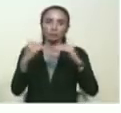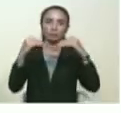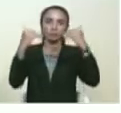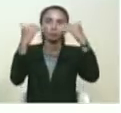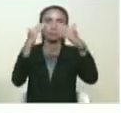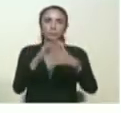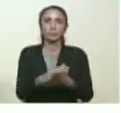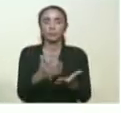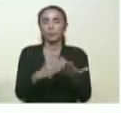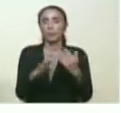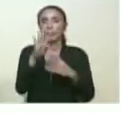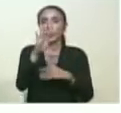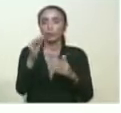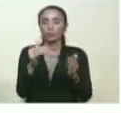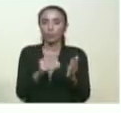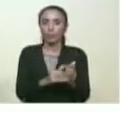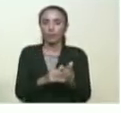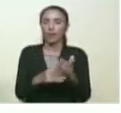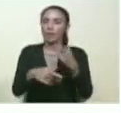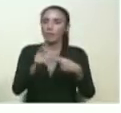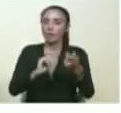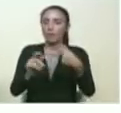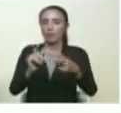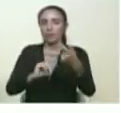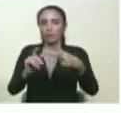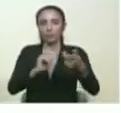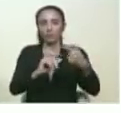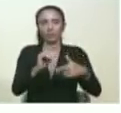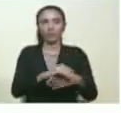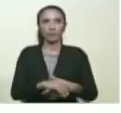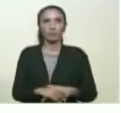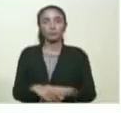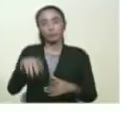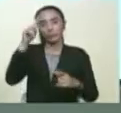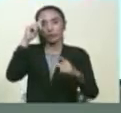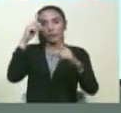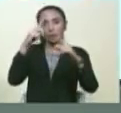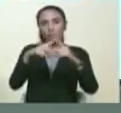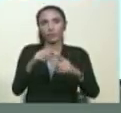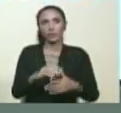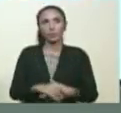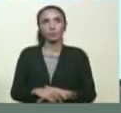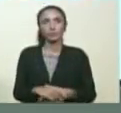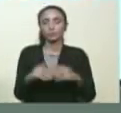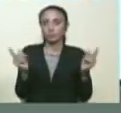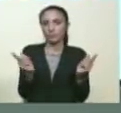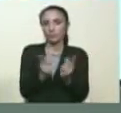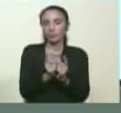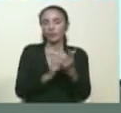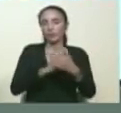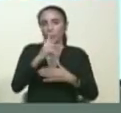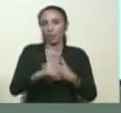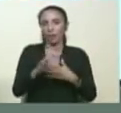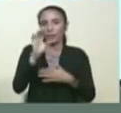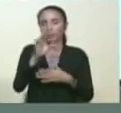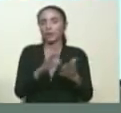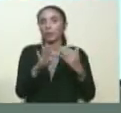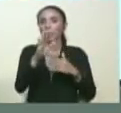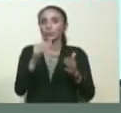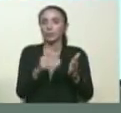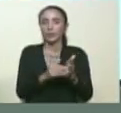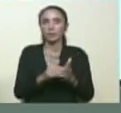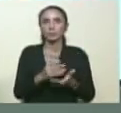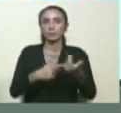unas 4.000 ferias del Campo Soberano. Esa es la meta, ¿no? De corto plazo del Plan de la Patria. Es correcto. 4.000.